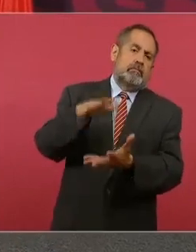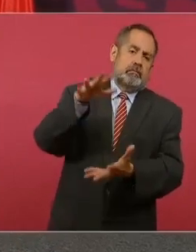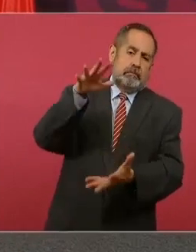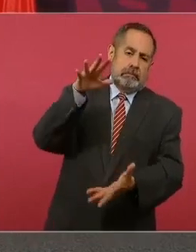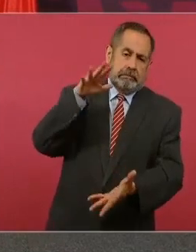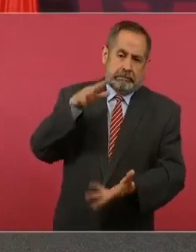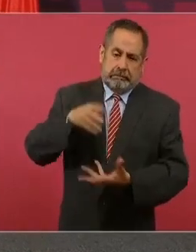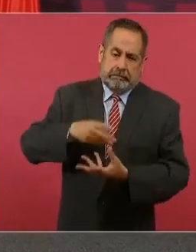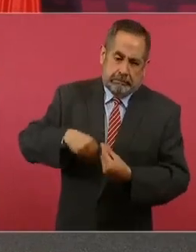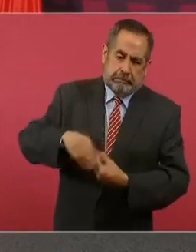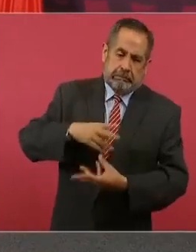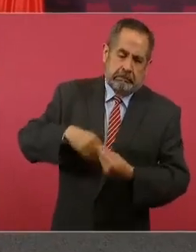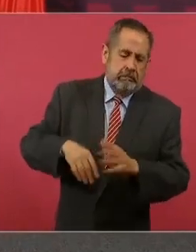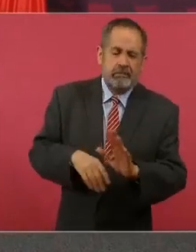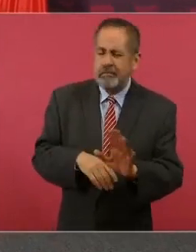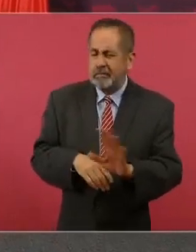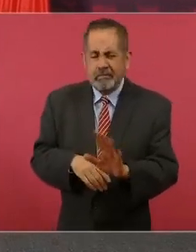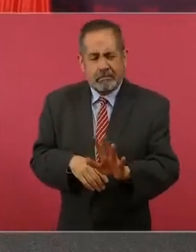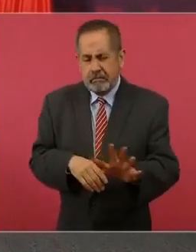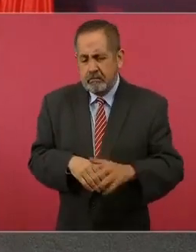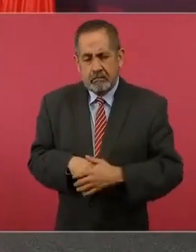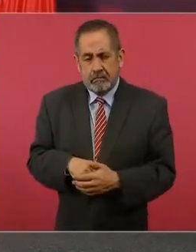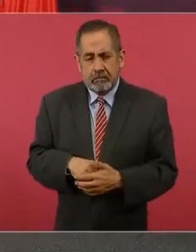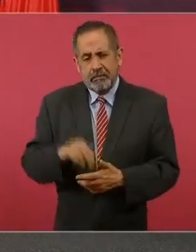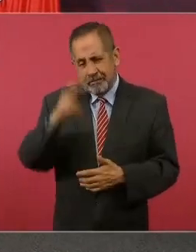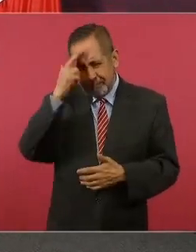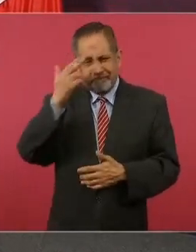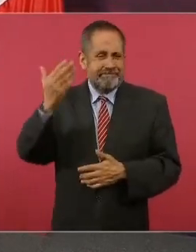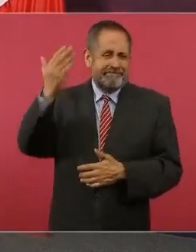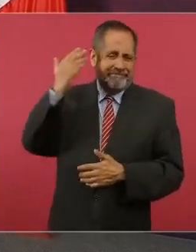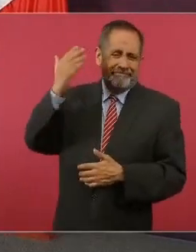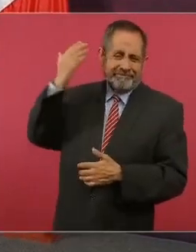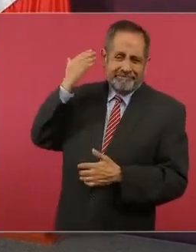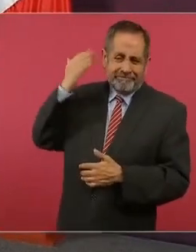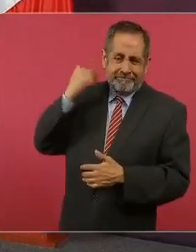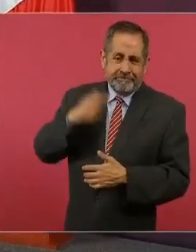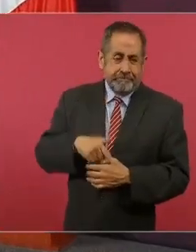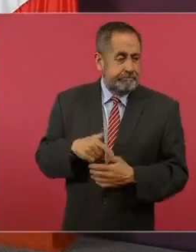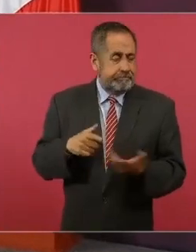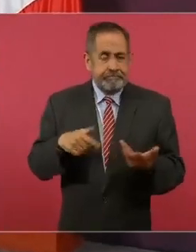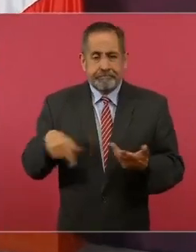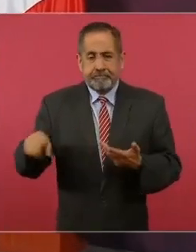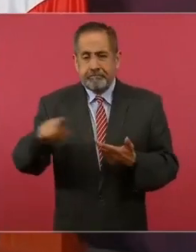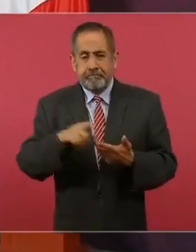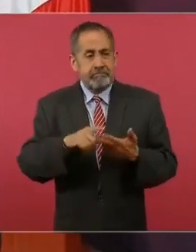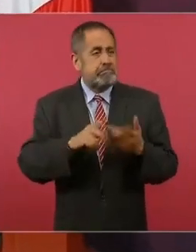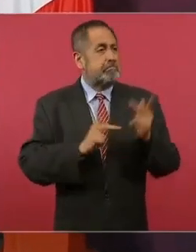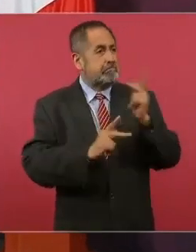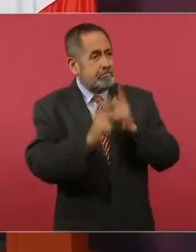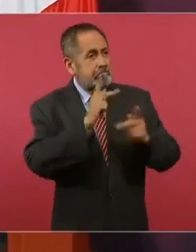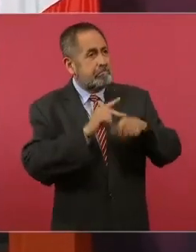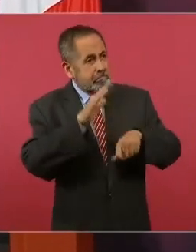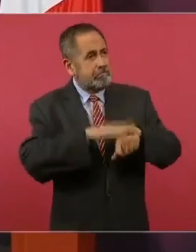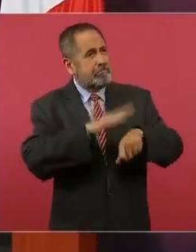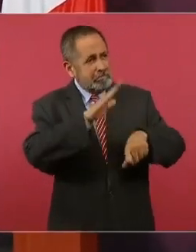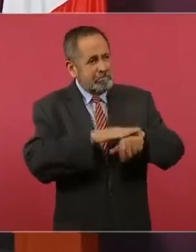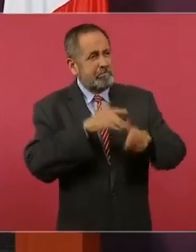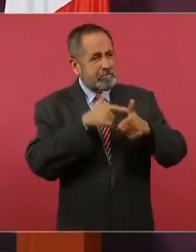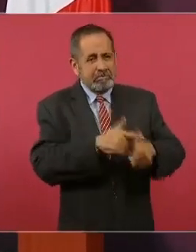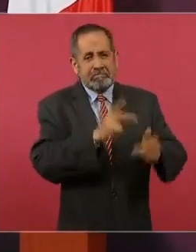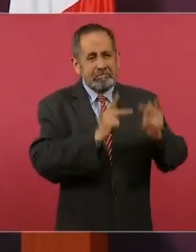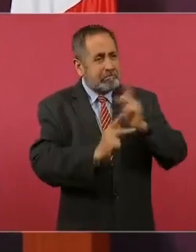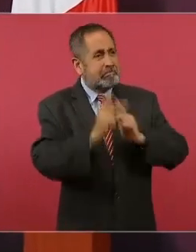de los estados. Lo que pasaba antes, que no había límite y